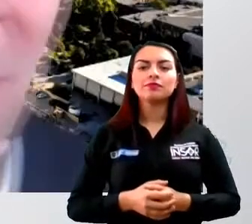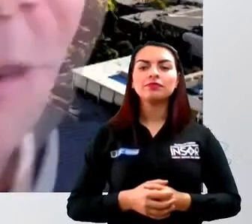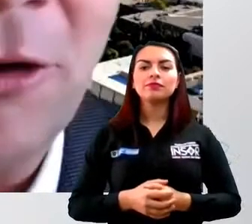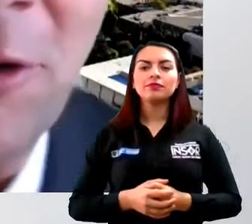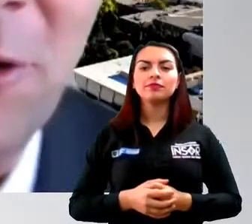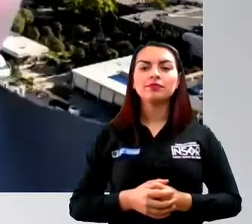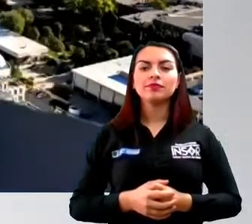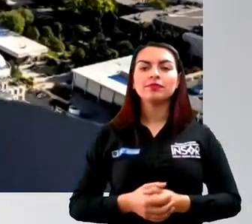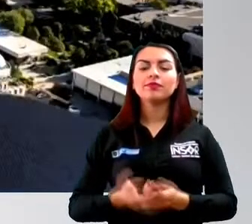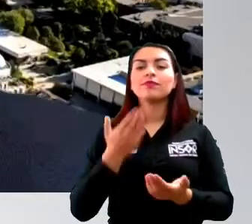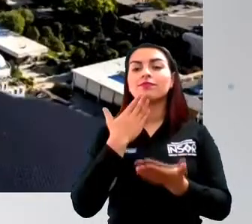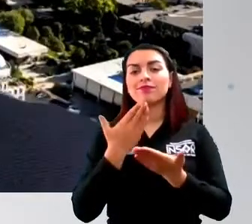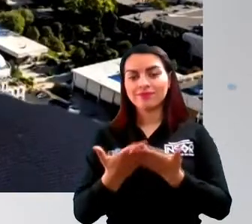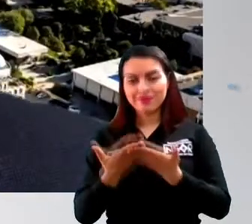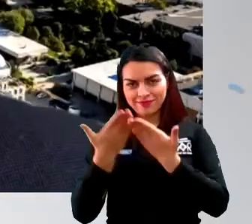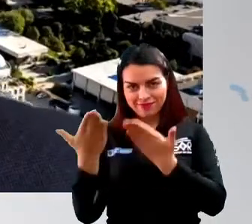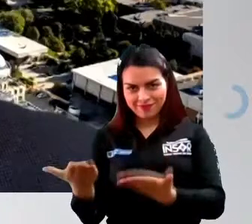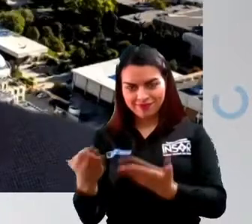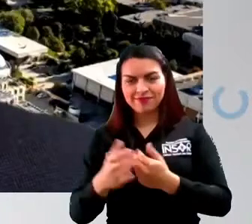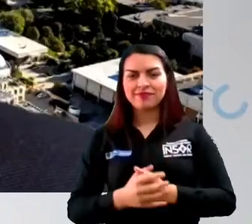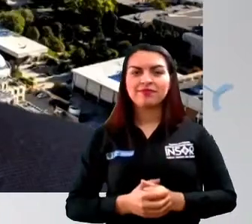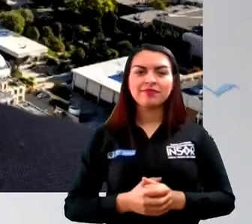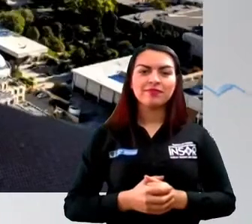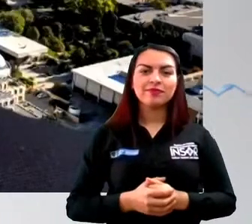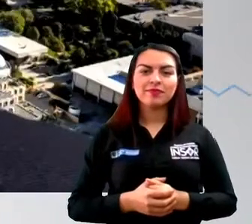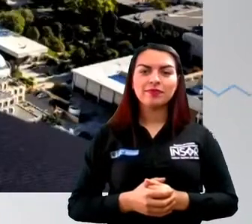Thank you, Álvaro. Muchas gracias, Álvaro.